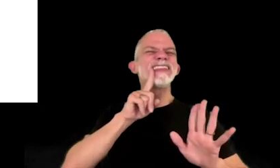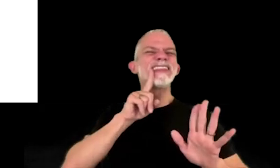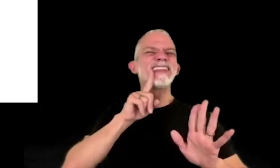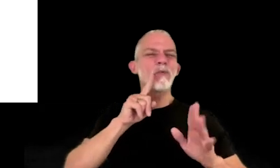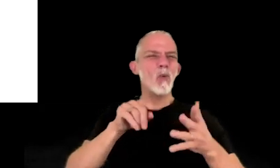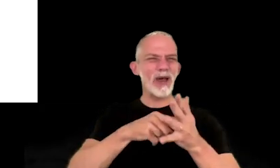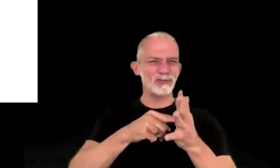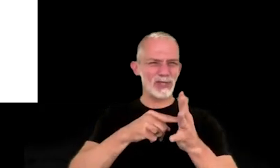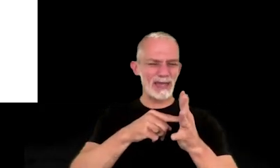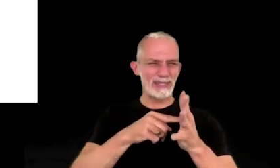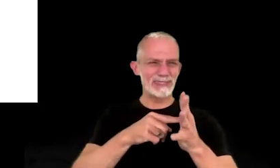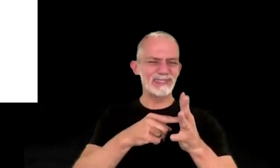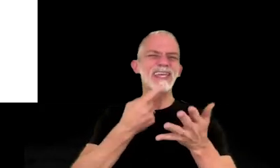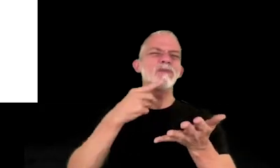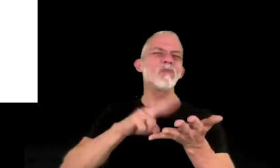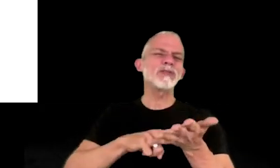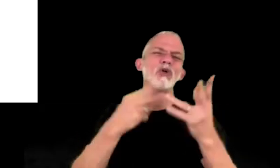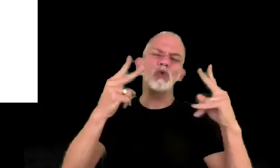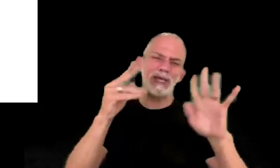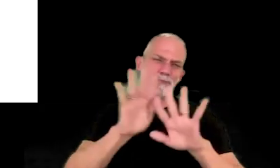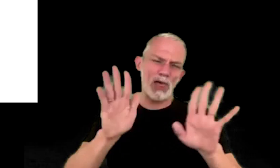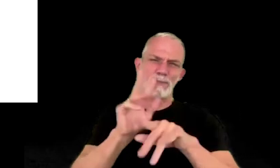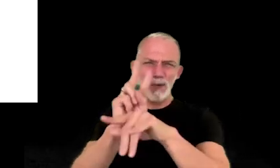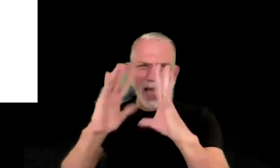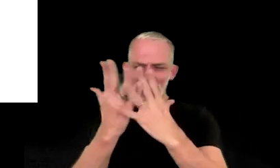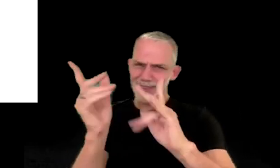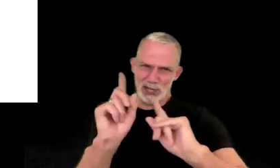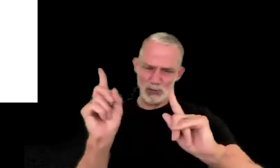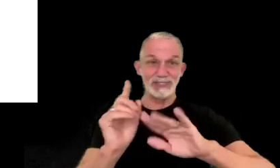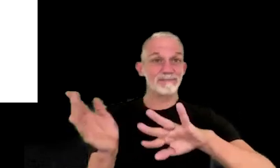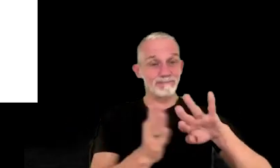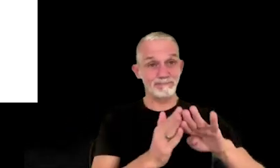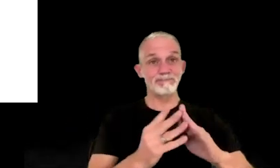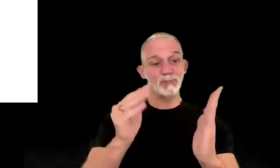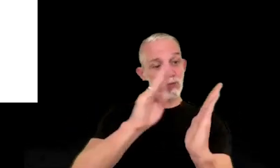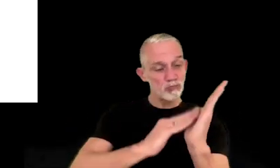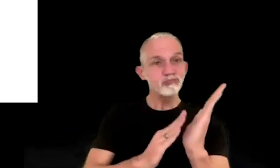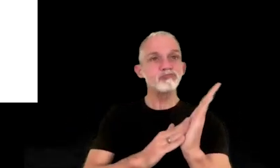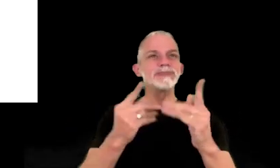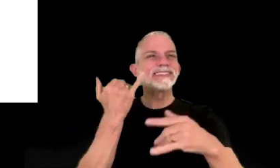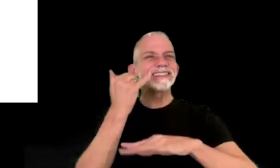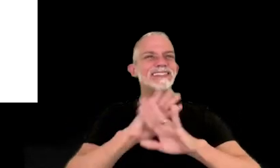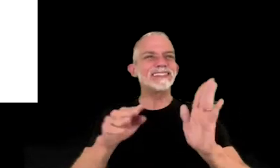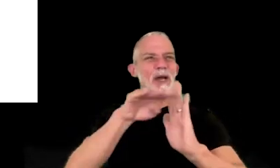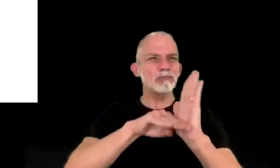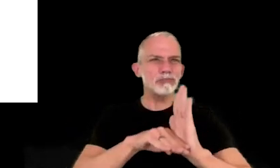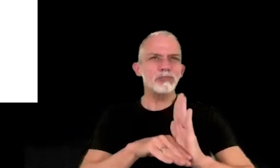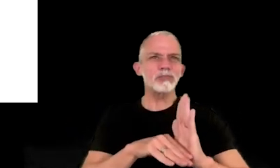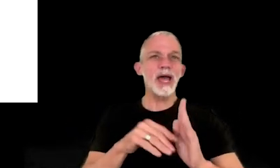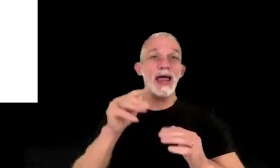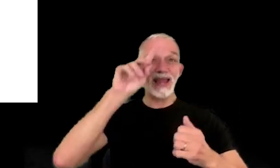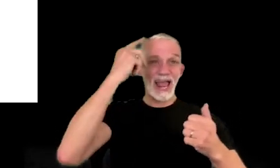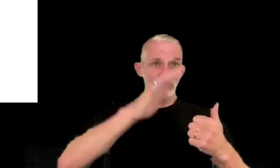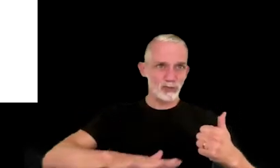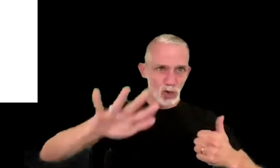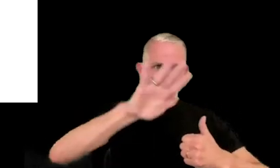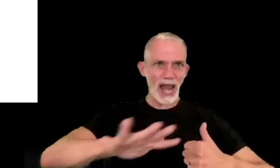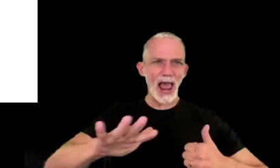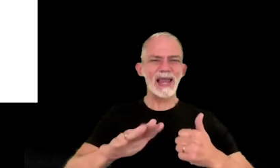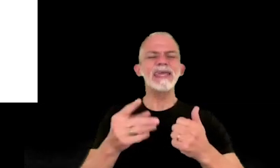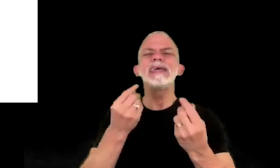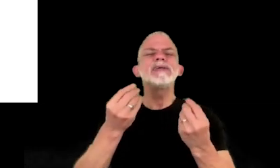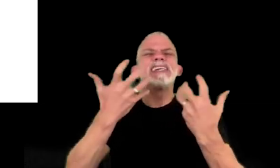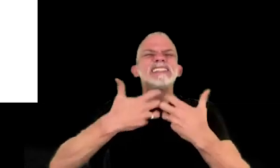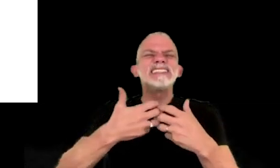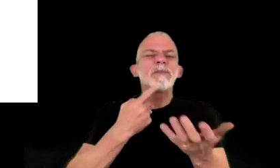ambiental. ¿Tá? Entonces vimos los aspectos de los beneficios a carácter subnacional, a nivel nacional, y el sistema tributario